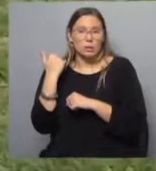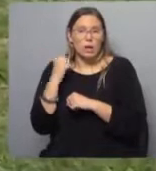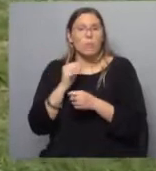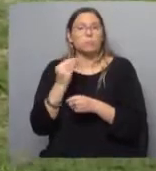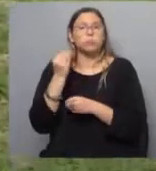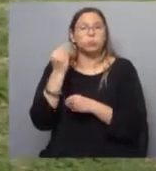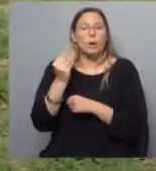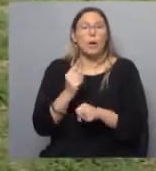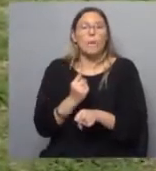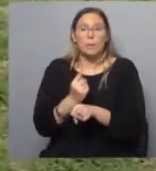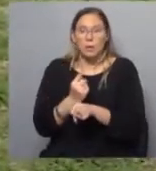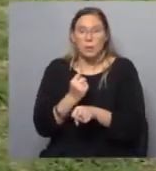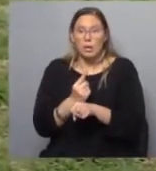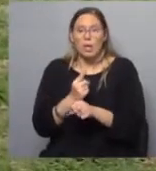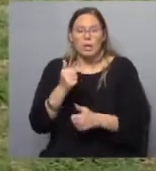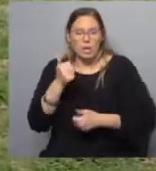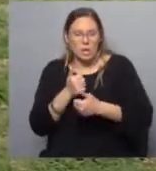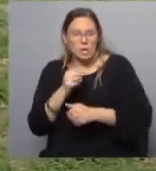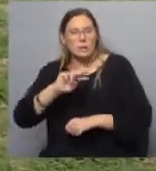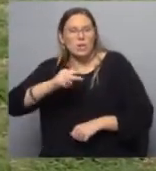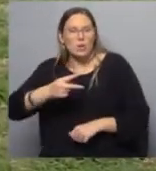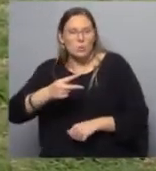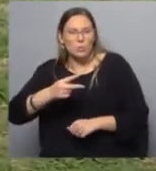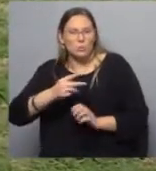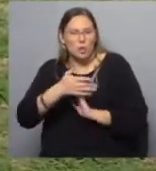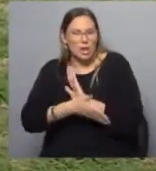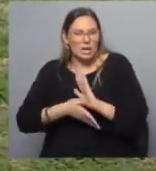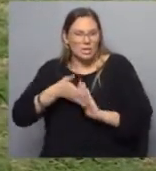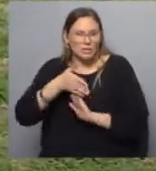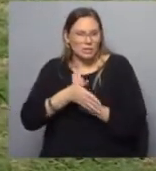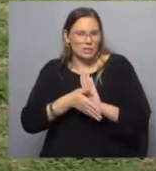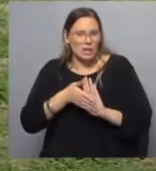Clasifiqué dentro de los primeros, fui a eliminatoria y salí segundo en las nacionales.